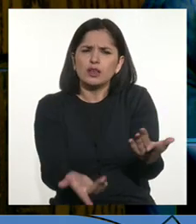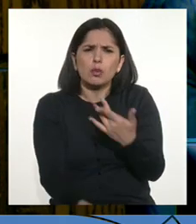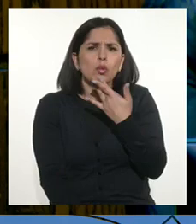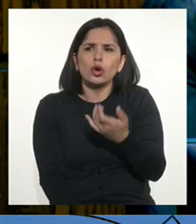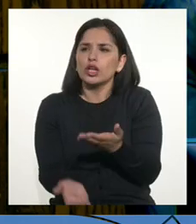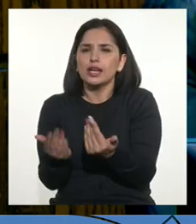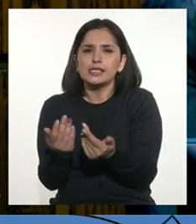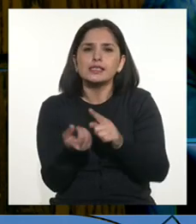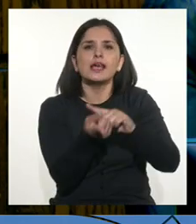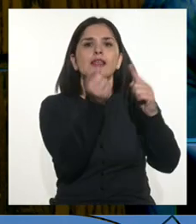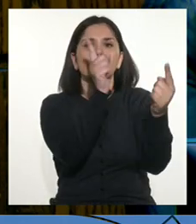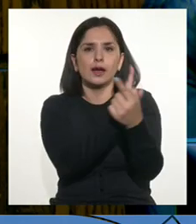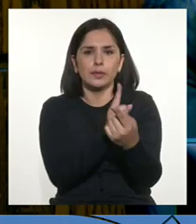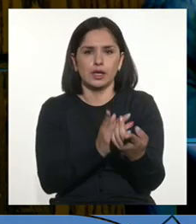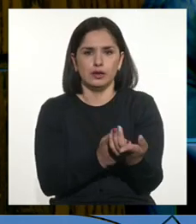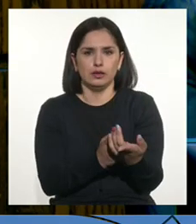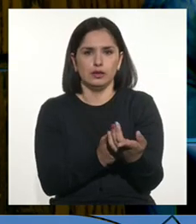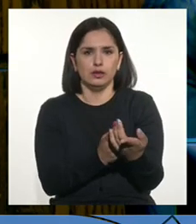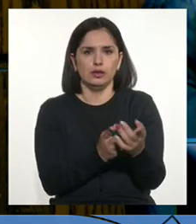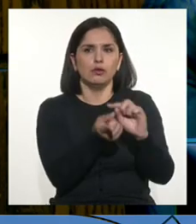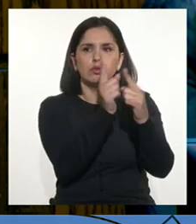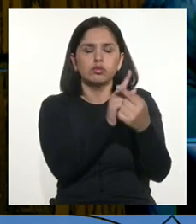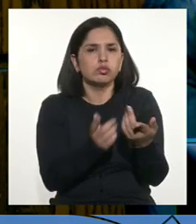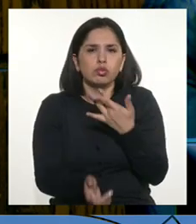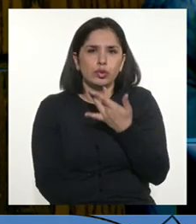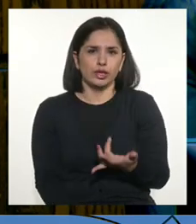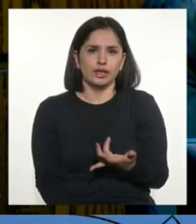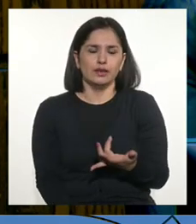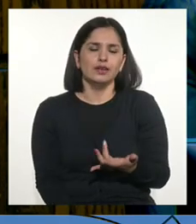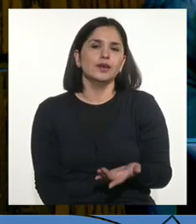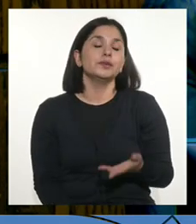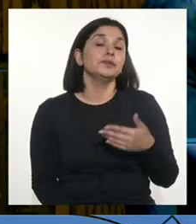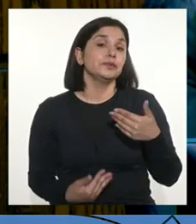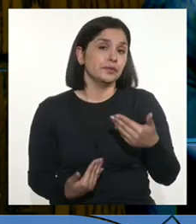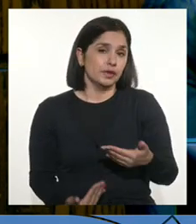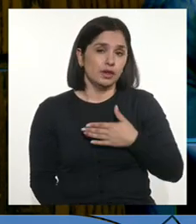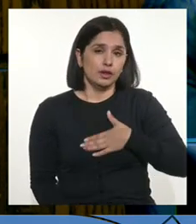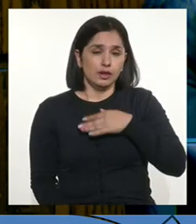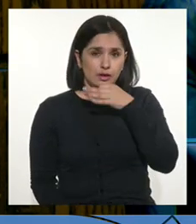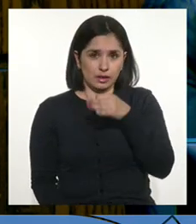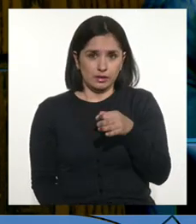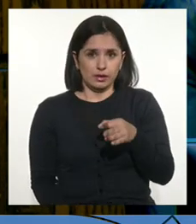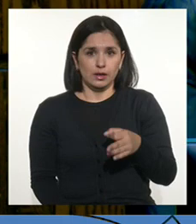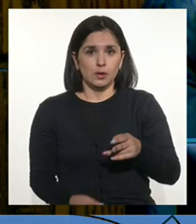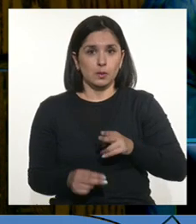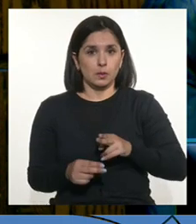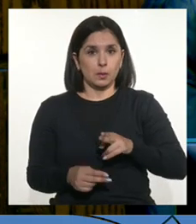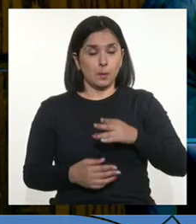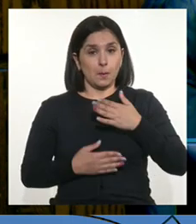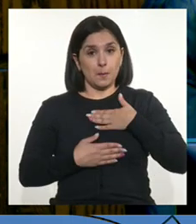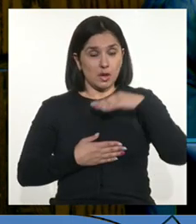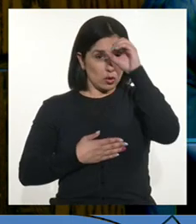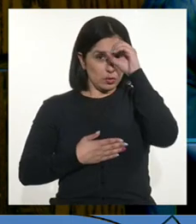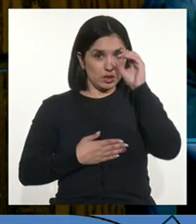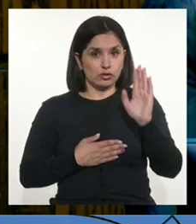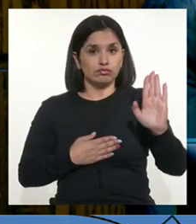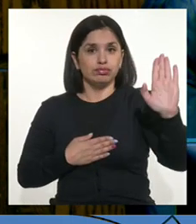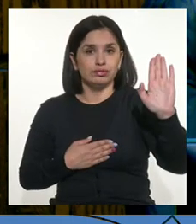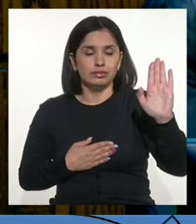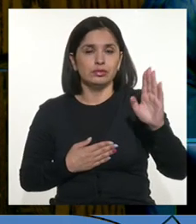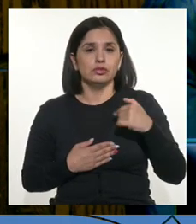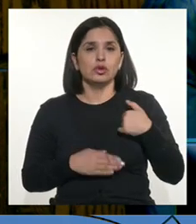luego lo logró luego lo modificas y yo quiero decir que para hacer esta intervención yo pedí en la